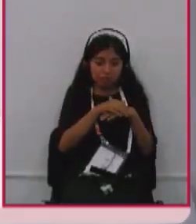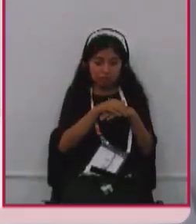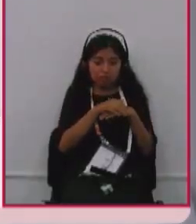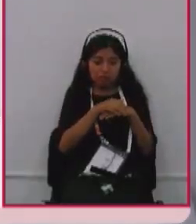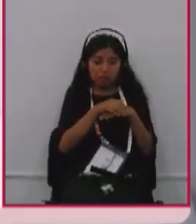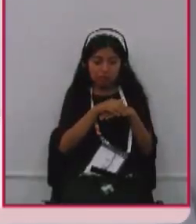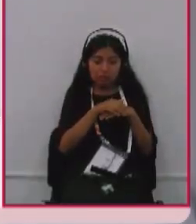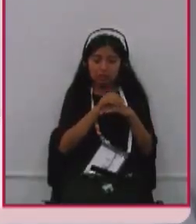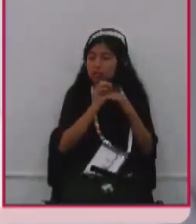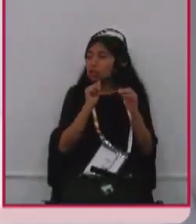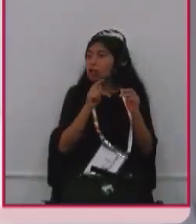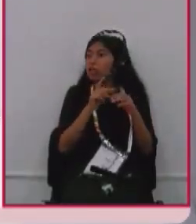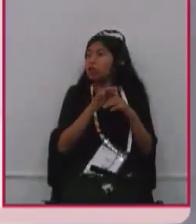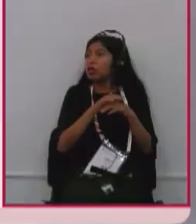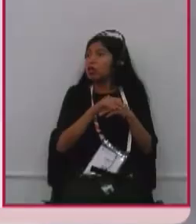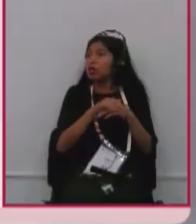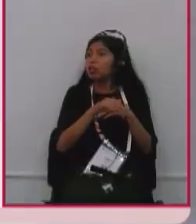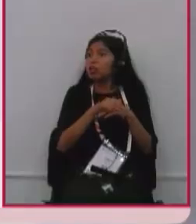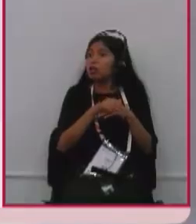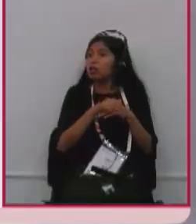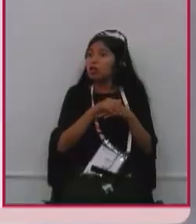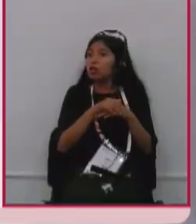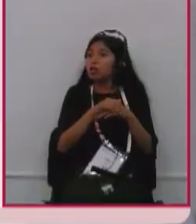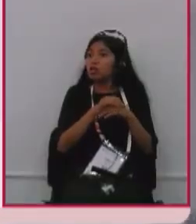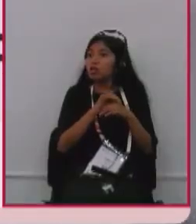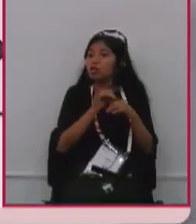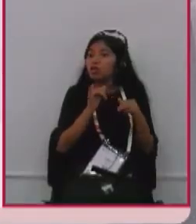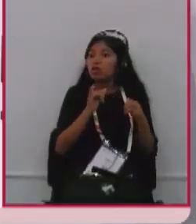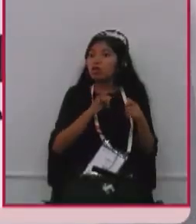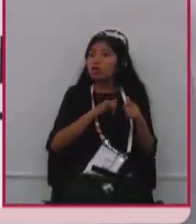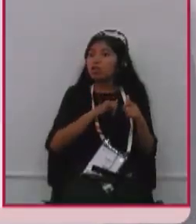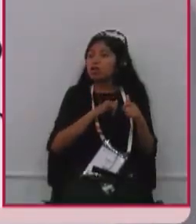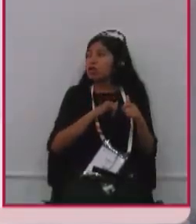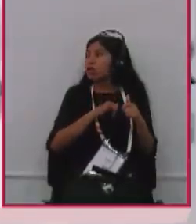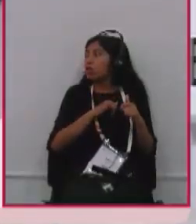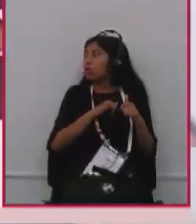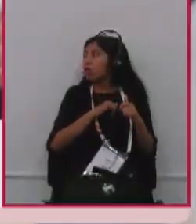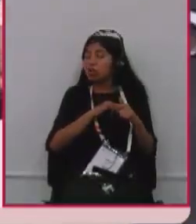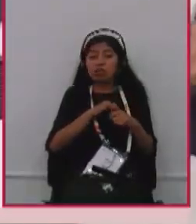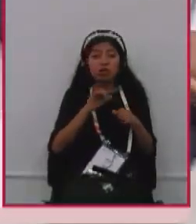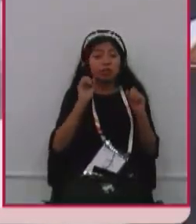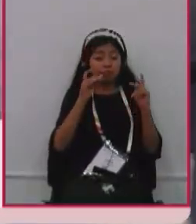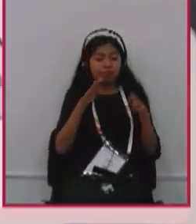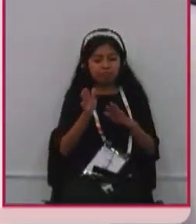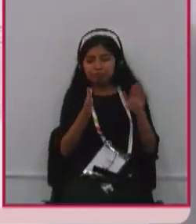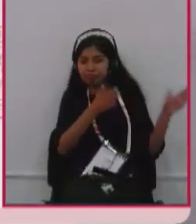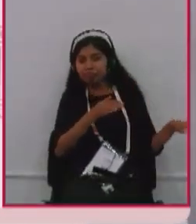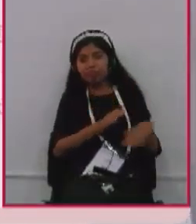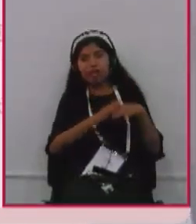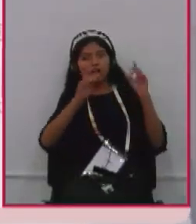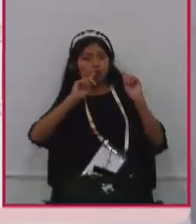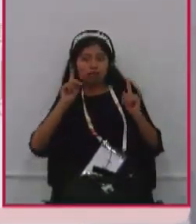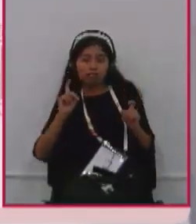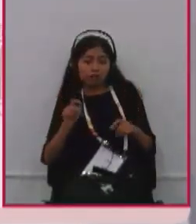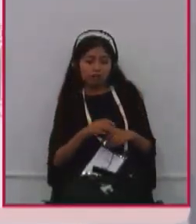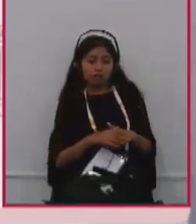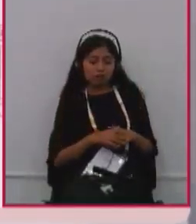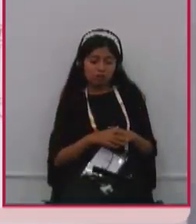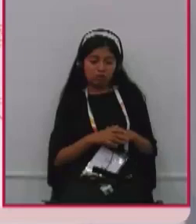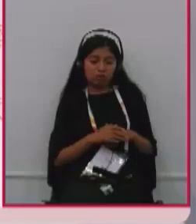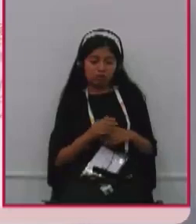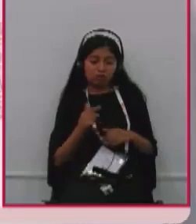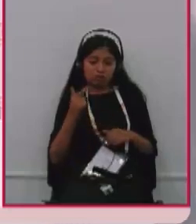Hola, ¿qué tal? Es Pedro Condori de Minsur. ¿Cómo está? ¿Qué tal? Creo